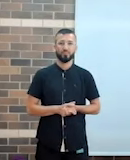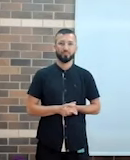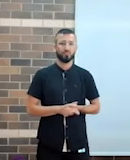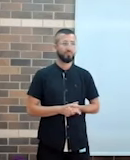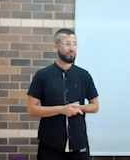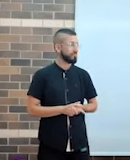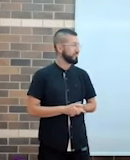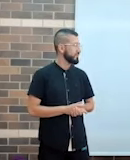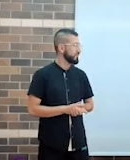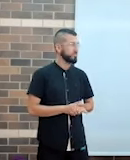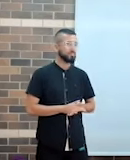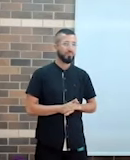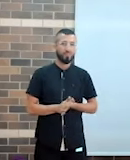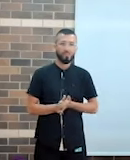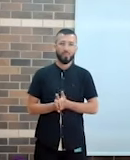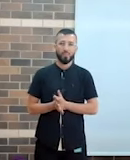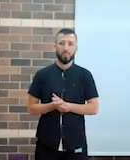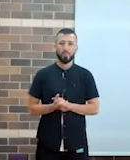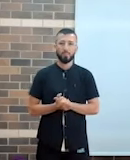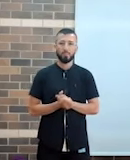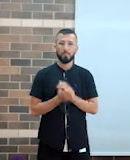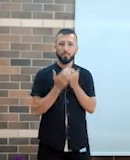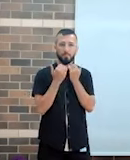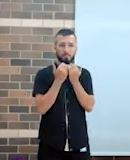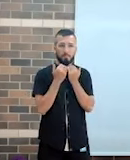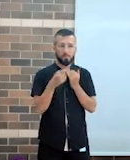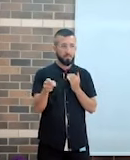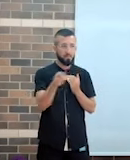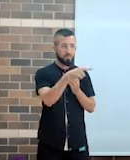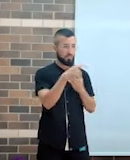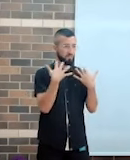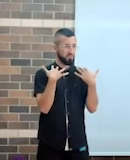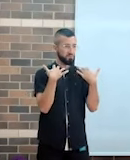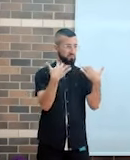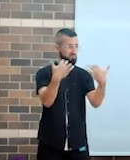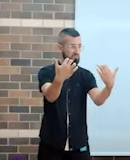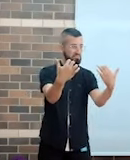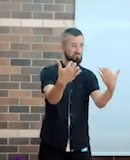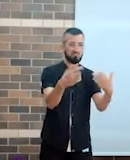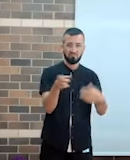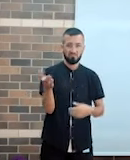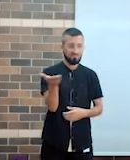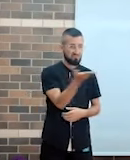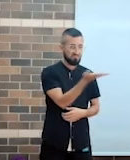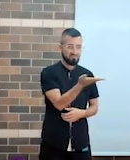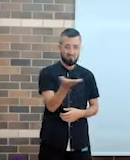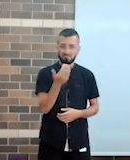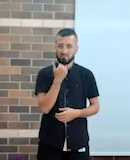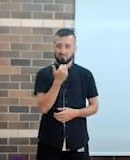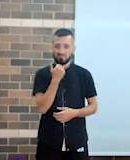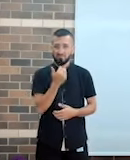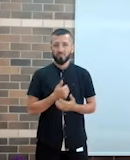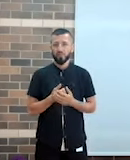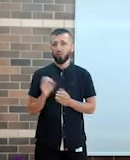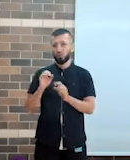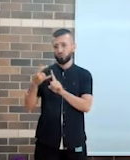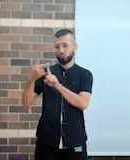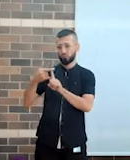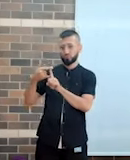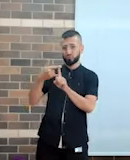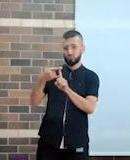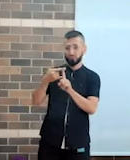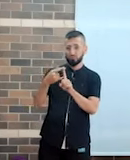No sé si en el público que está en la plataforma, no sé si